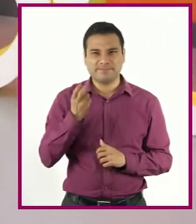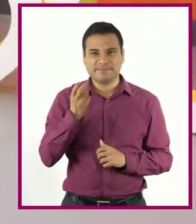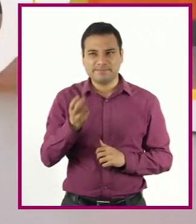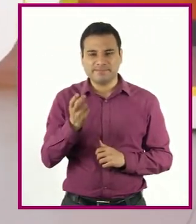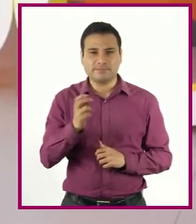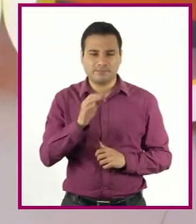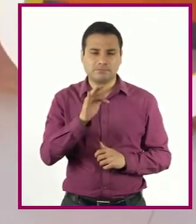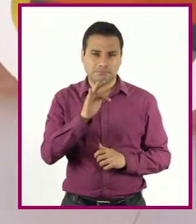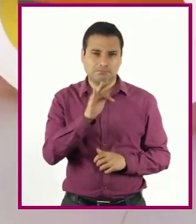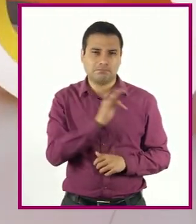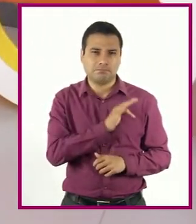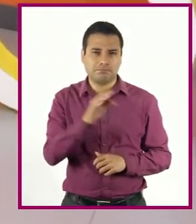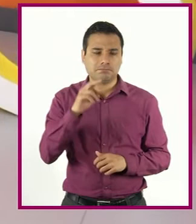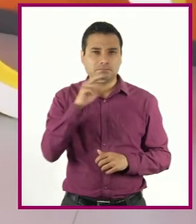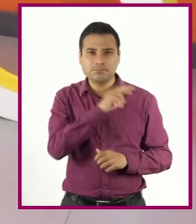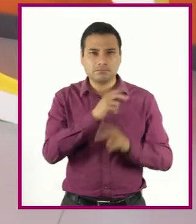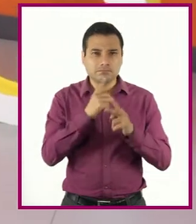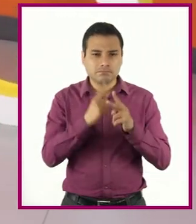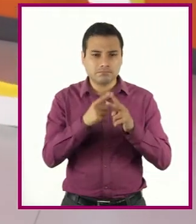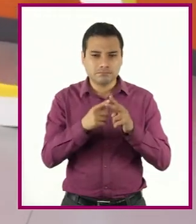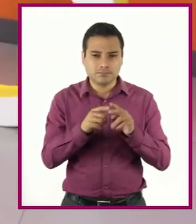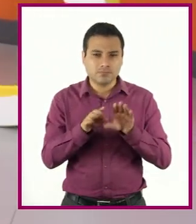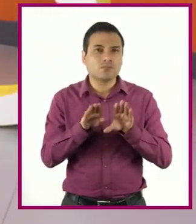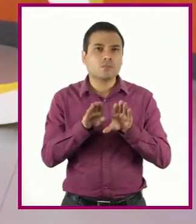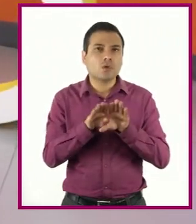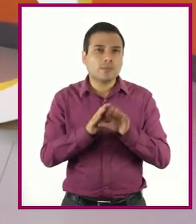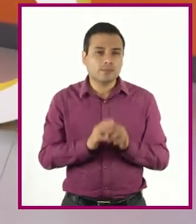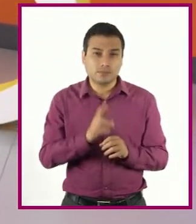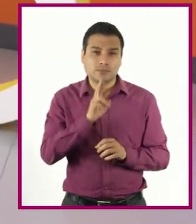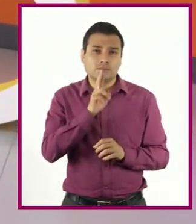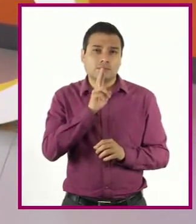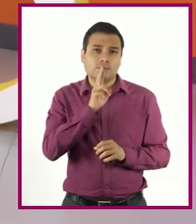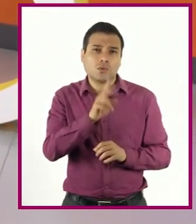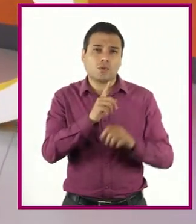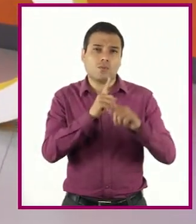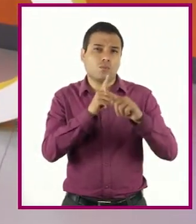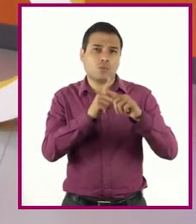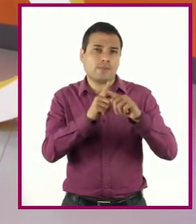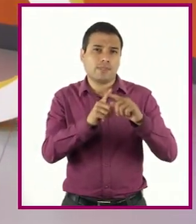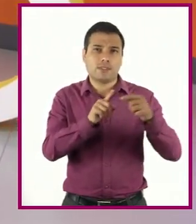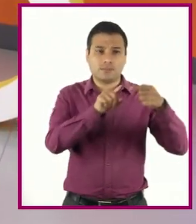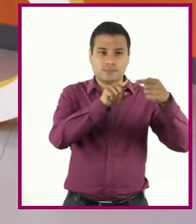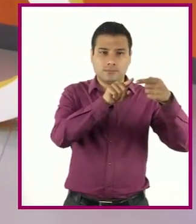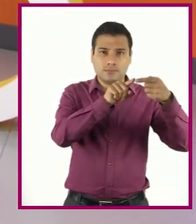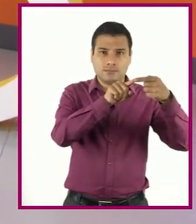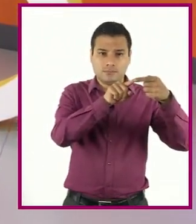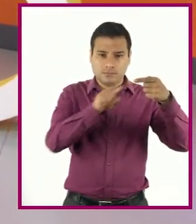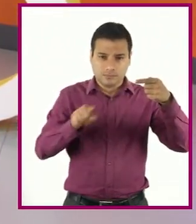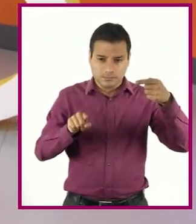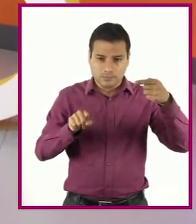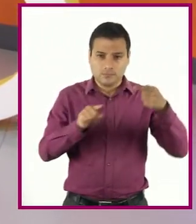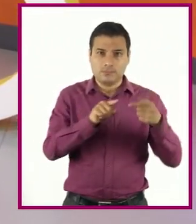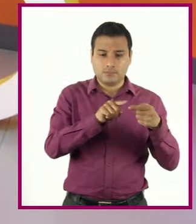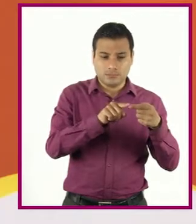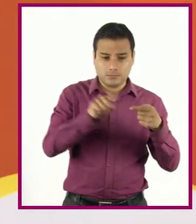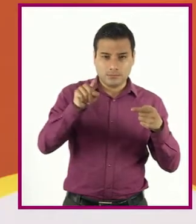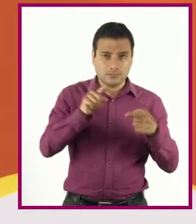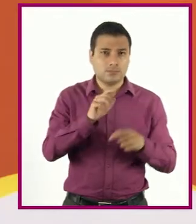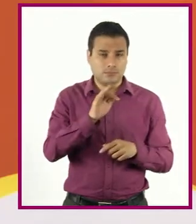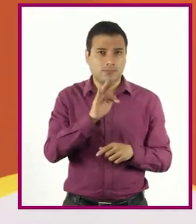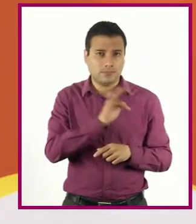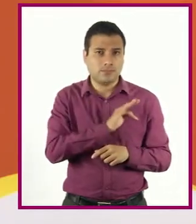es utilizar los productos cruzados, es decir, multiplicar a cada numerador por el denominador